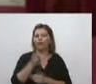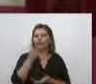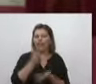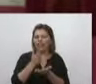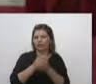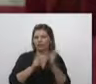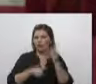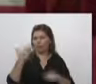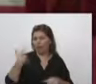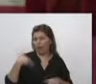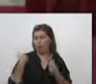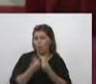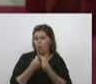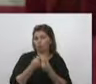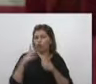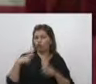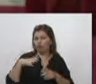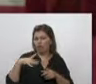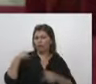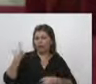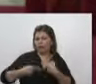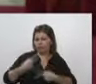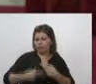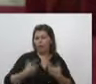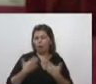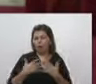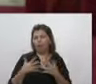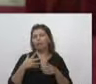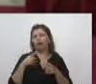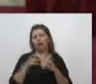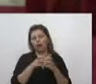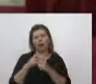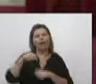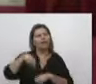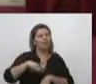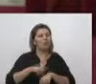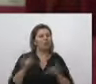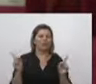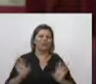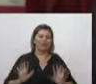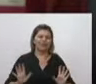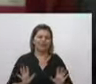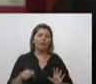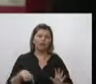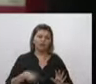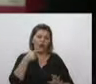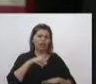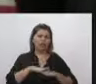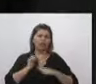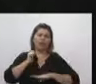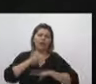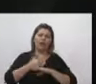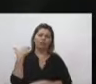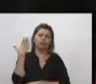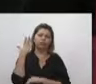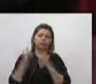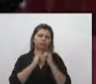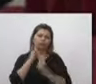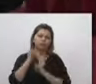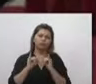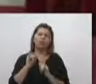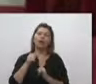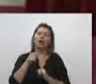el presidente de la Cámara de Senadores del Bloque de la Libertad Avanza, estamos hablando de Atauche, fue el